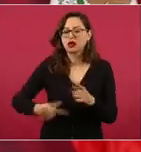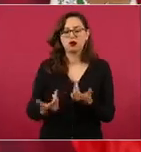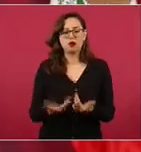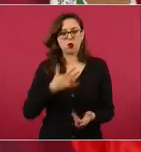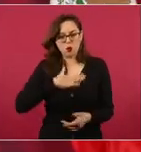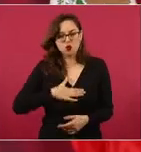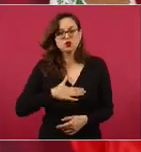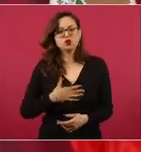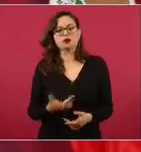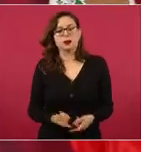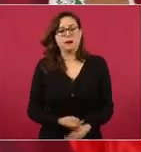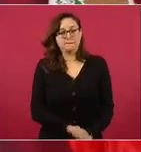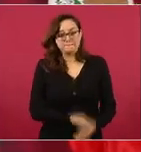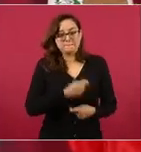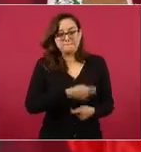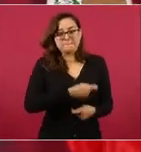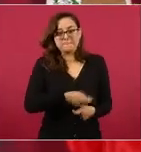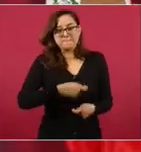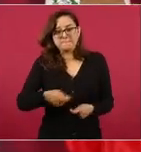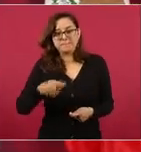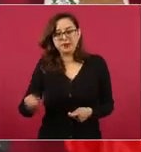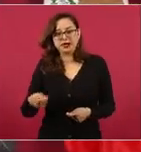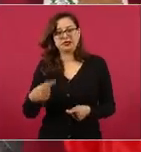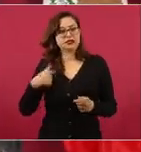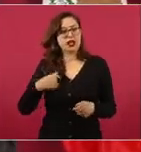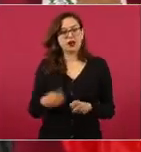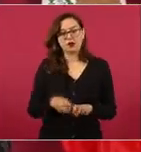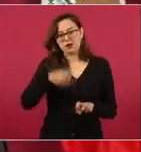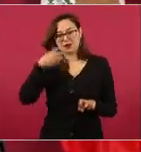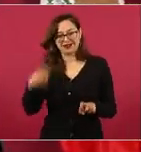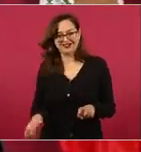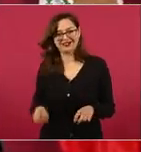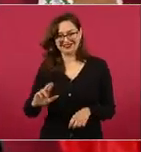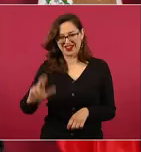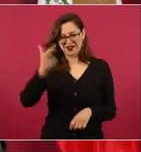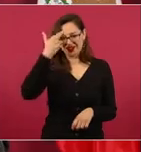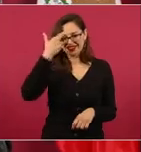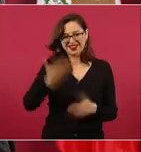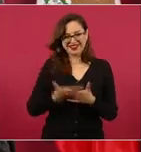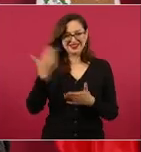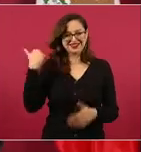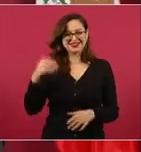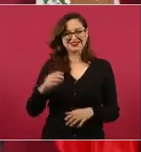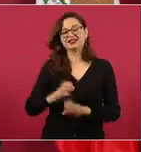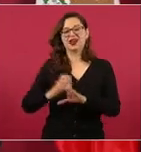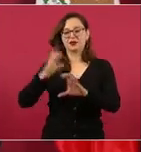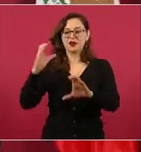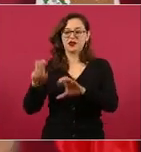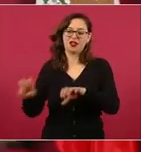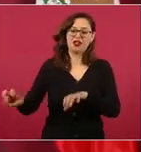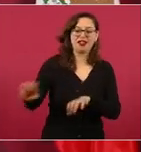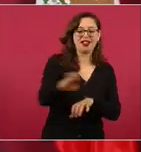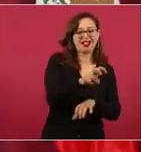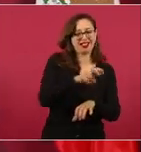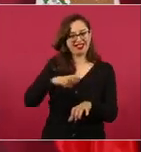volante y me bajaba por la puerta de atrás, ¿se acuerdan de los camiones que tenían? Y de nuevo,